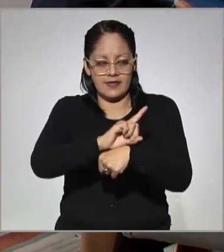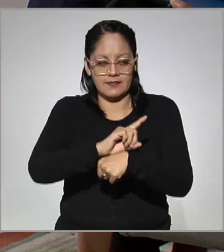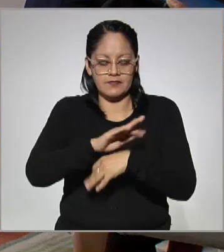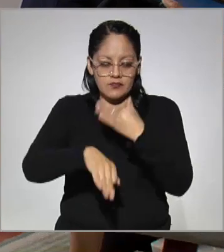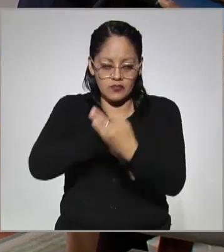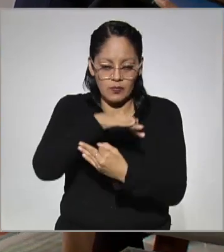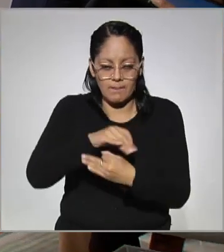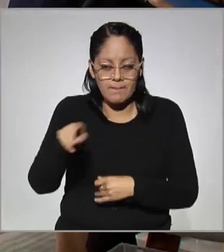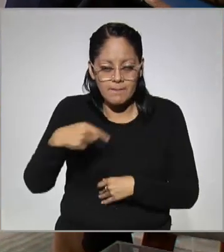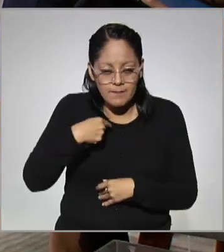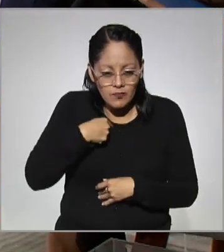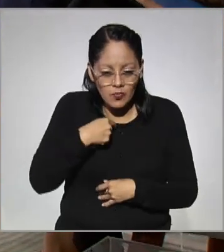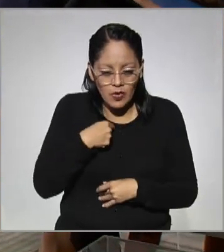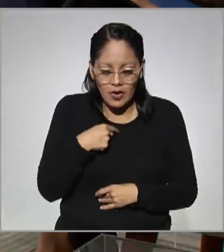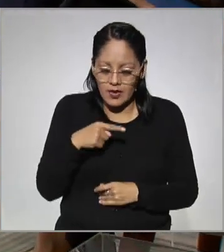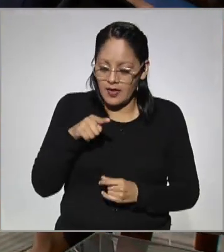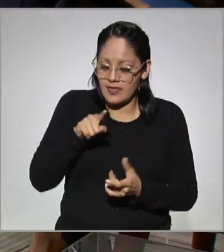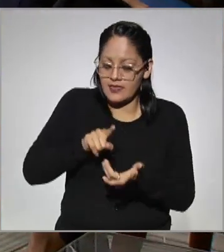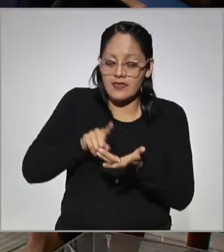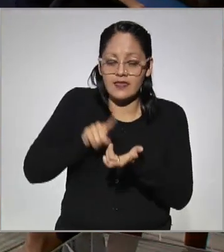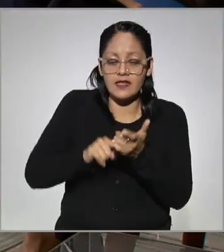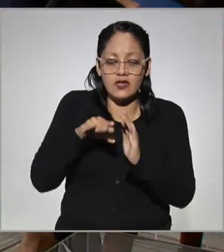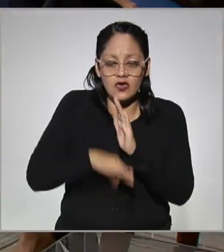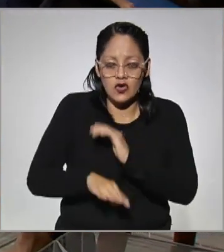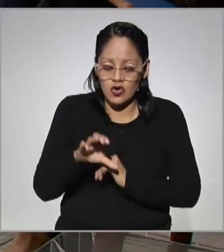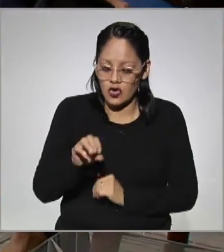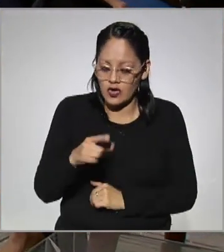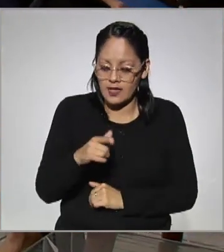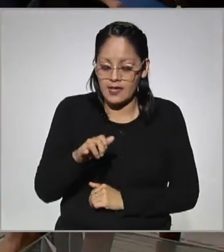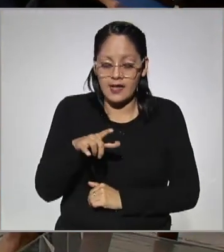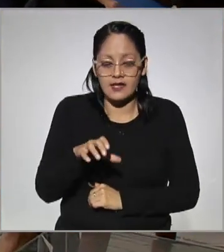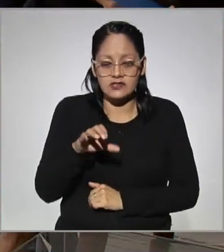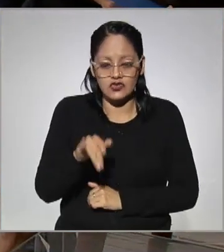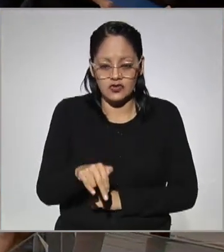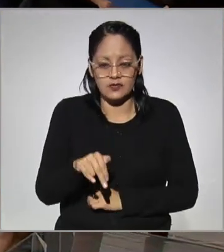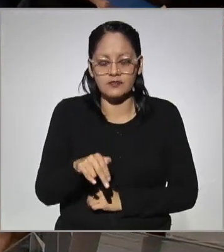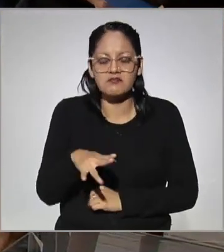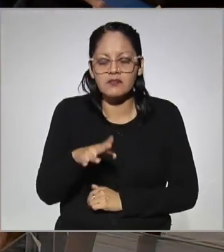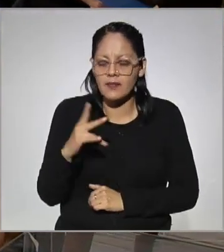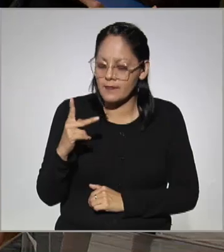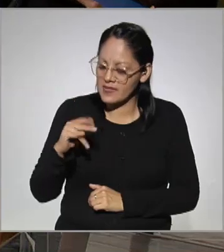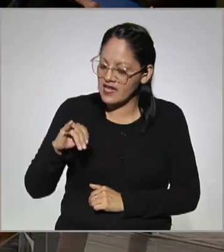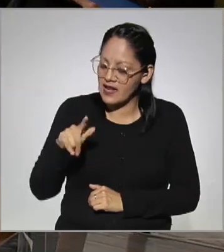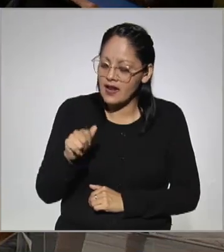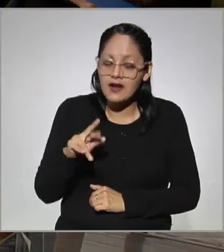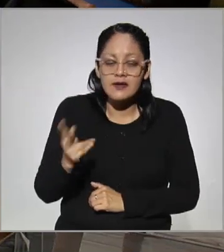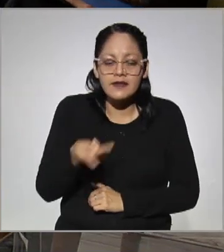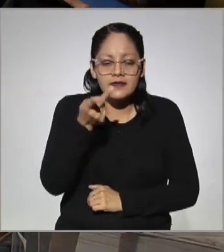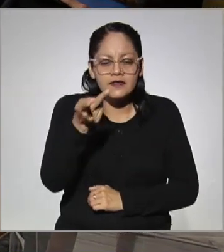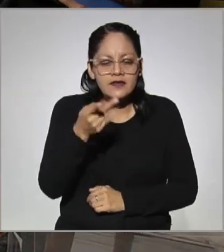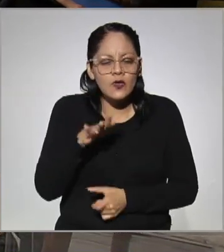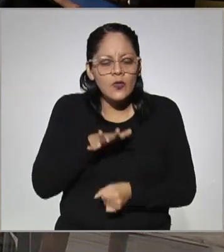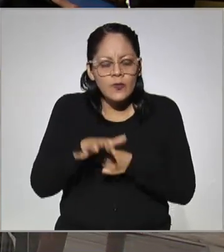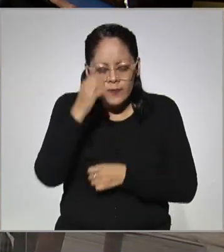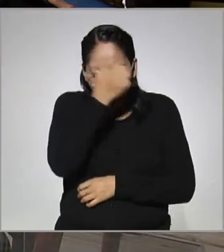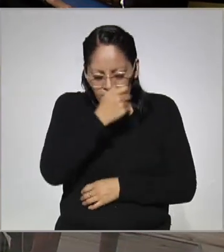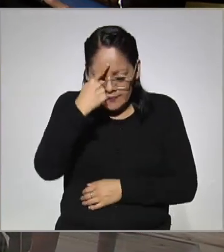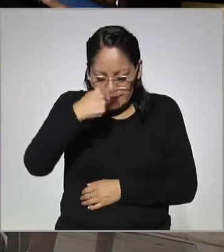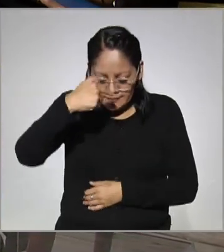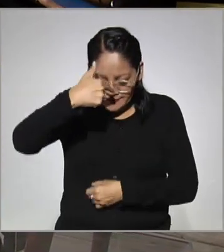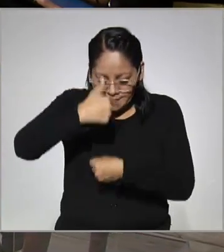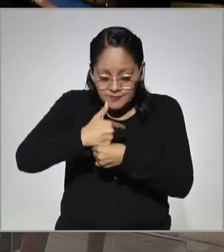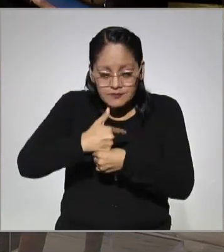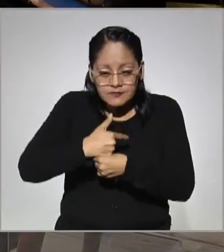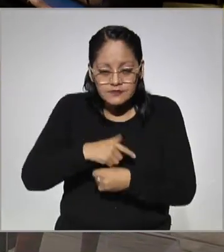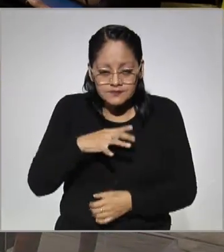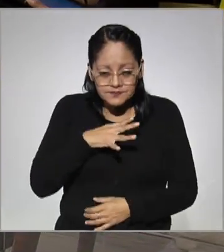A ella le hicieron una congelación. Pilar Soto Urbán quiere saber qué estudio se hace para saber si le dejaron cuello